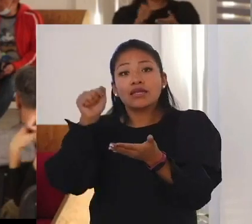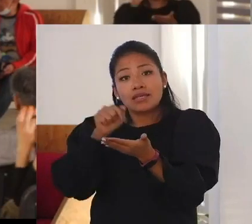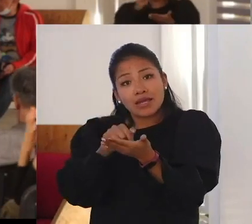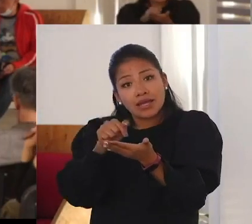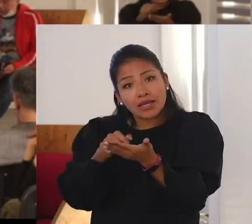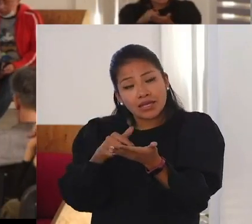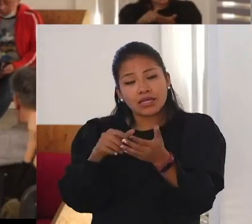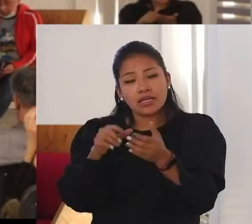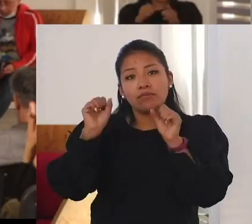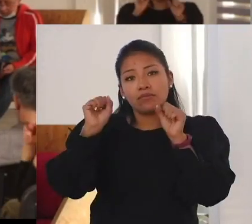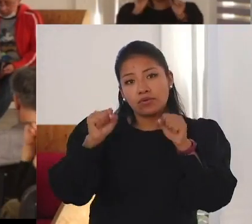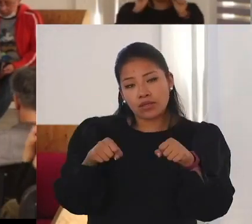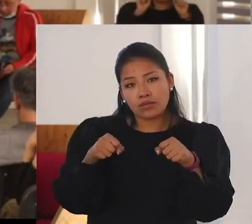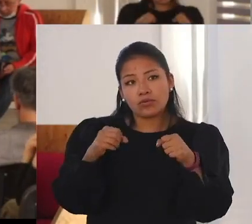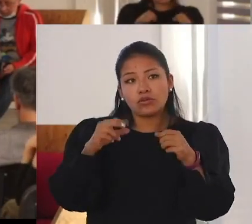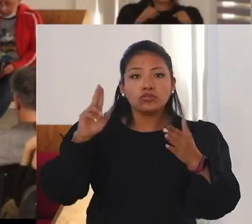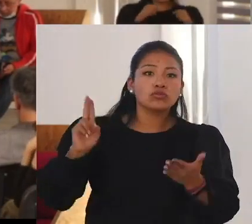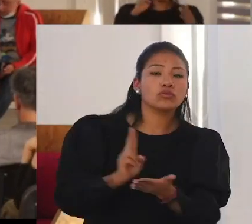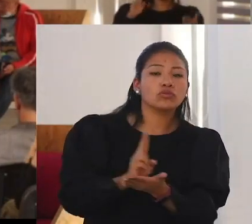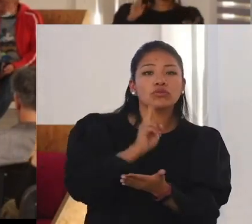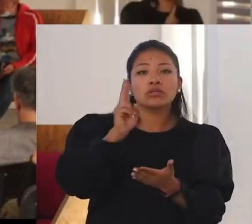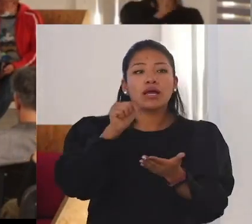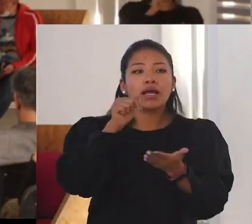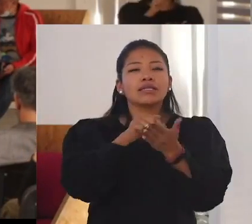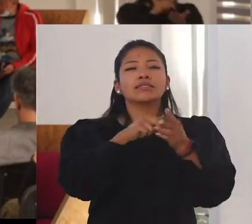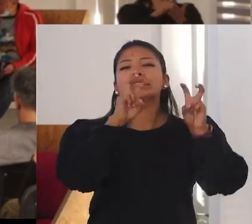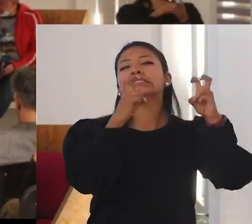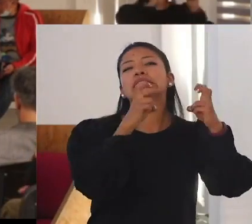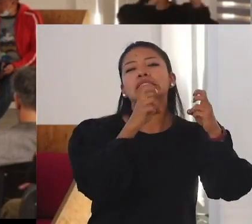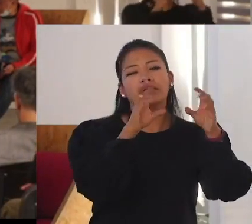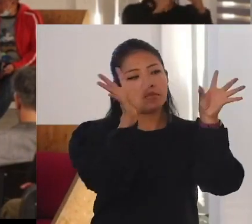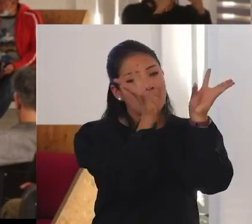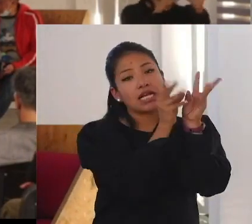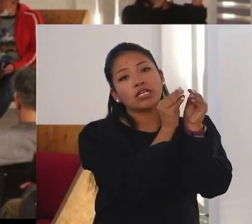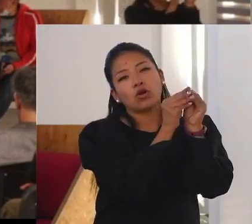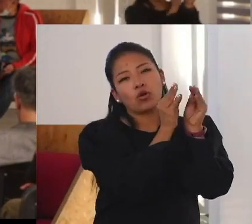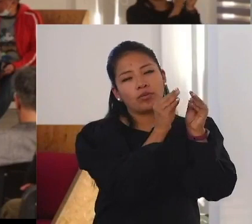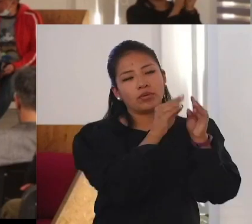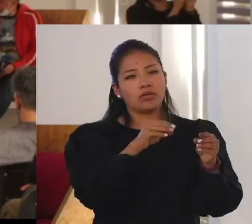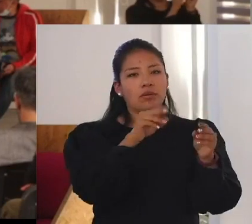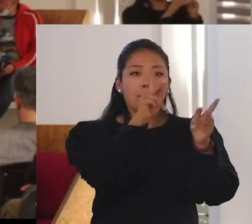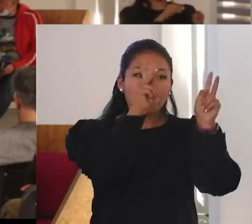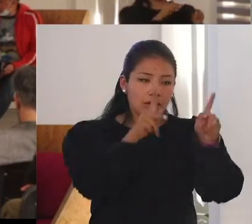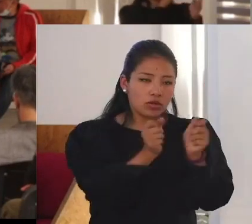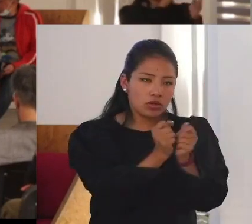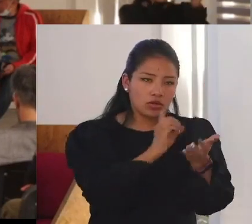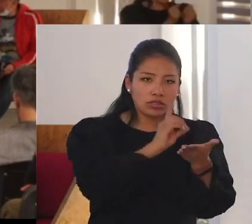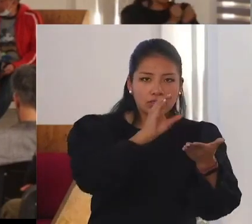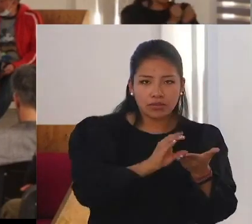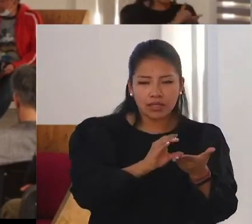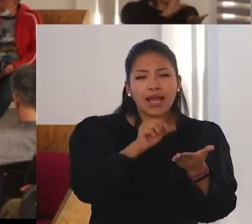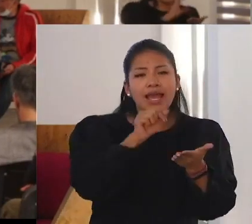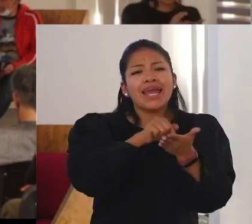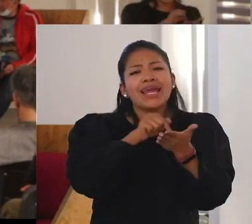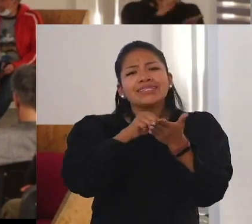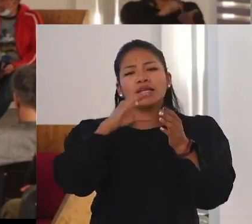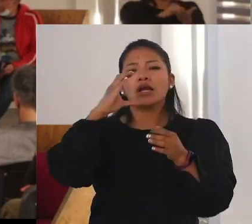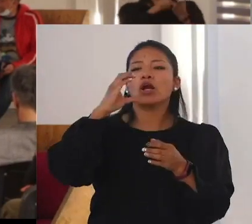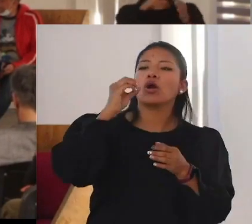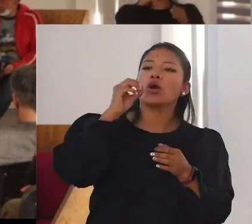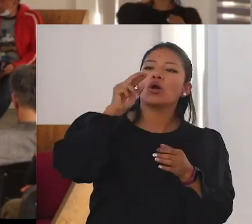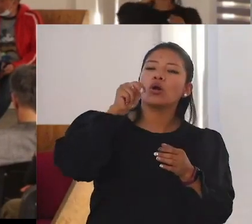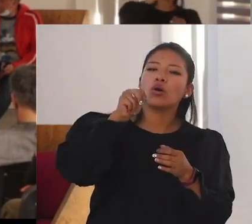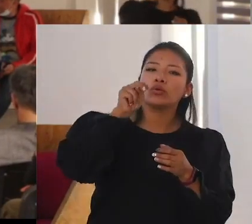ese tema tema de la convención la asociación ha salido para que para que las personas con